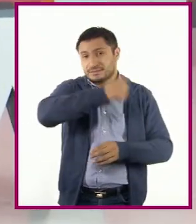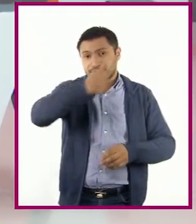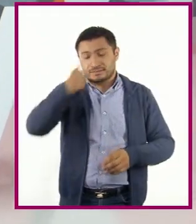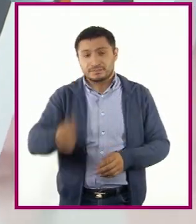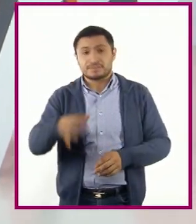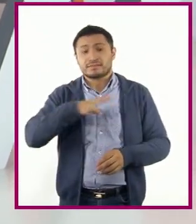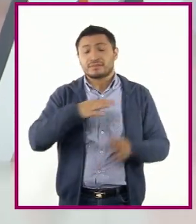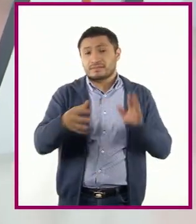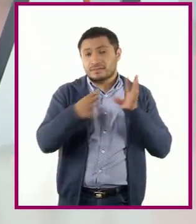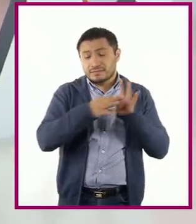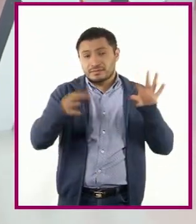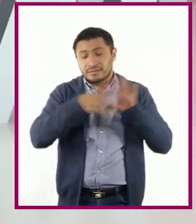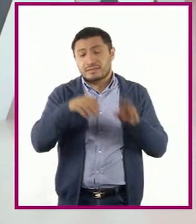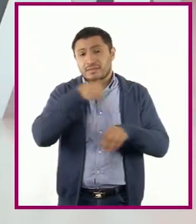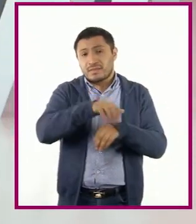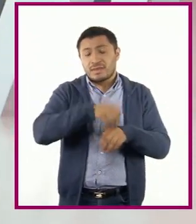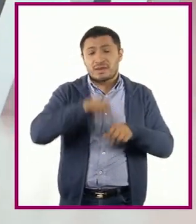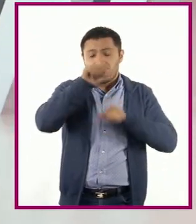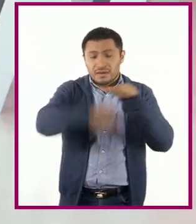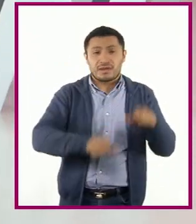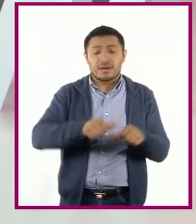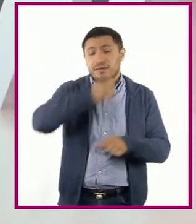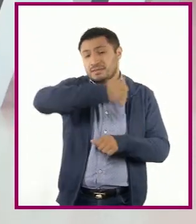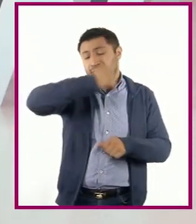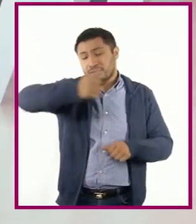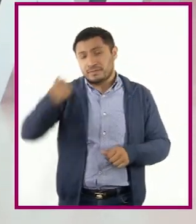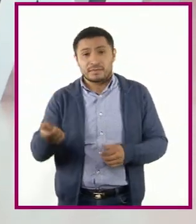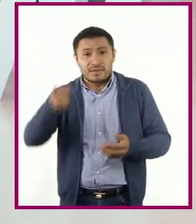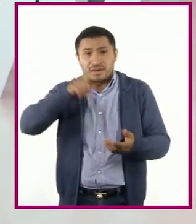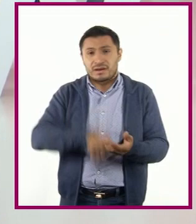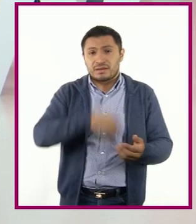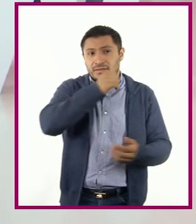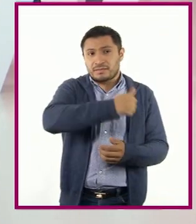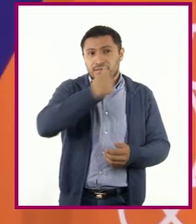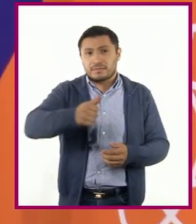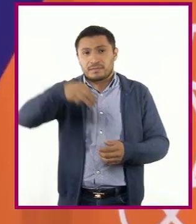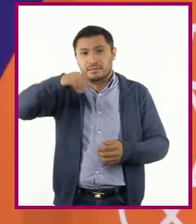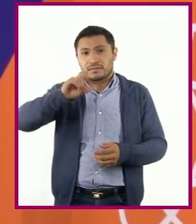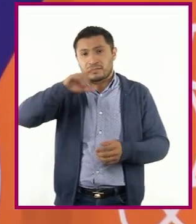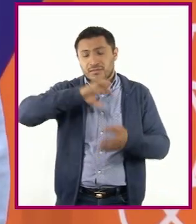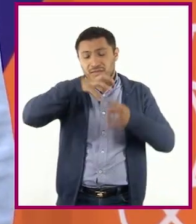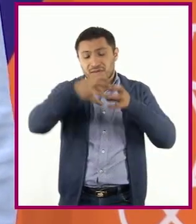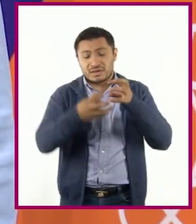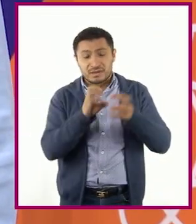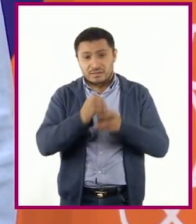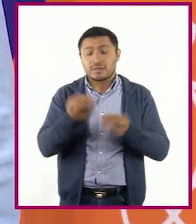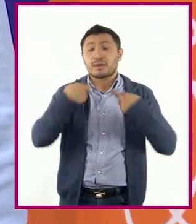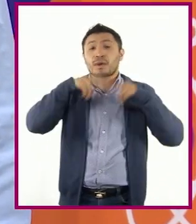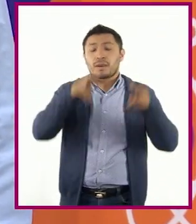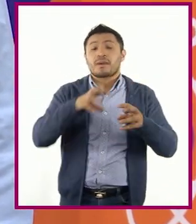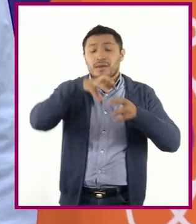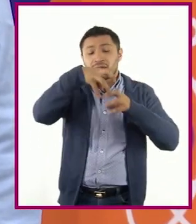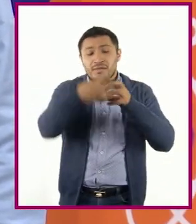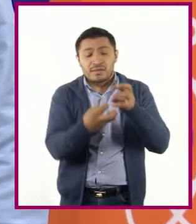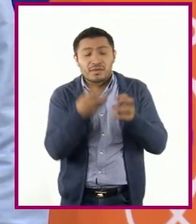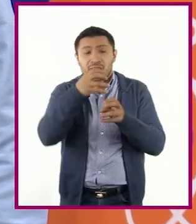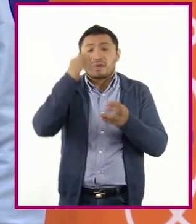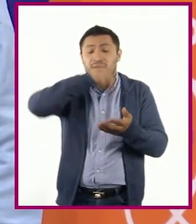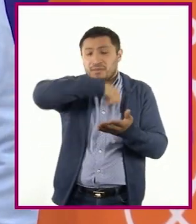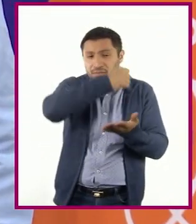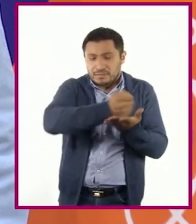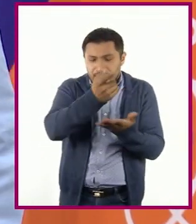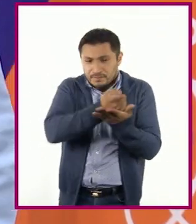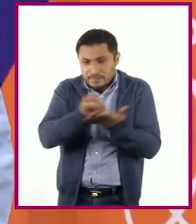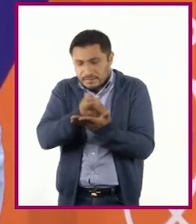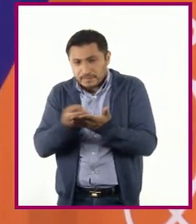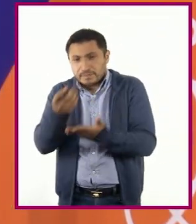idioma. El uso de símbolos y fórmulas son conocidos en todo el mundo. e interpretados de la misma manera.